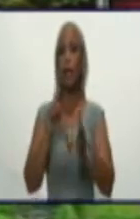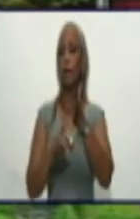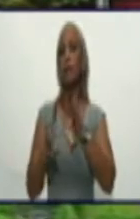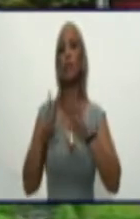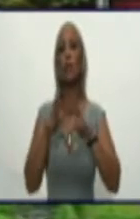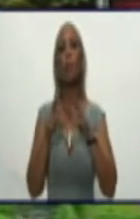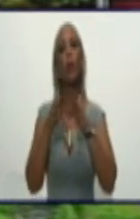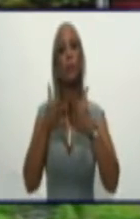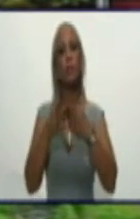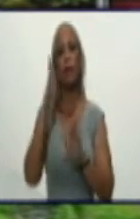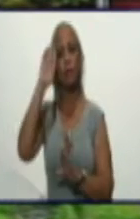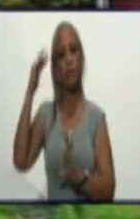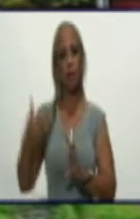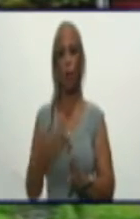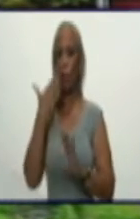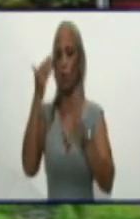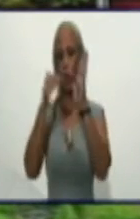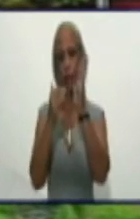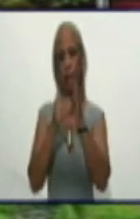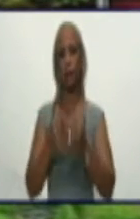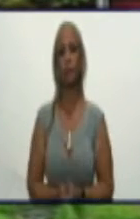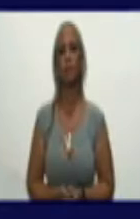de Salud. Doctora, buenas tardes.